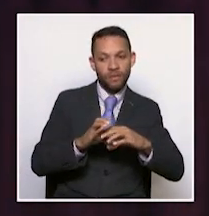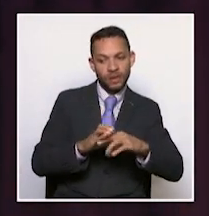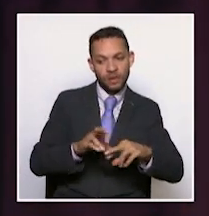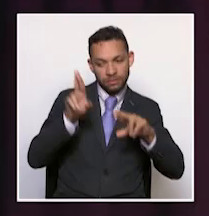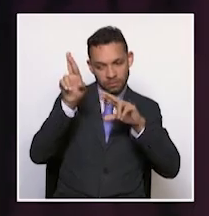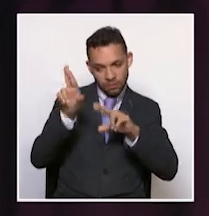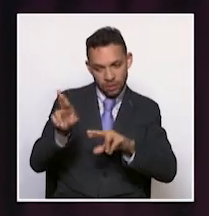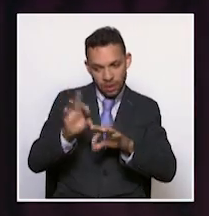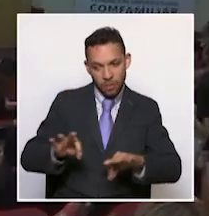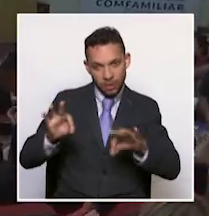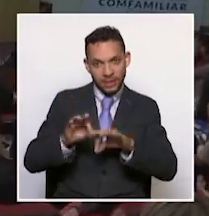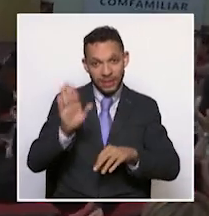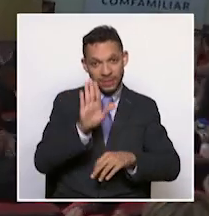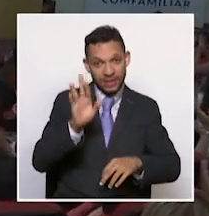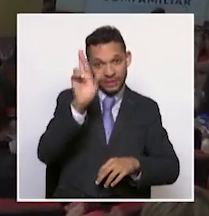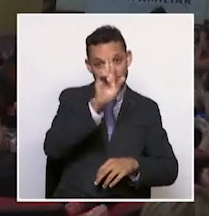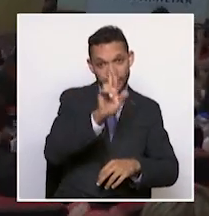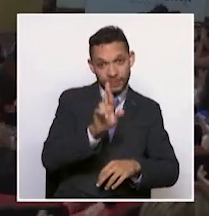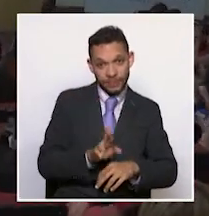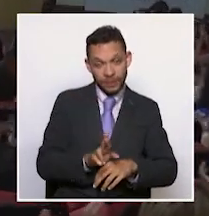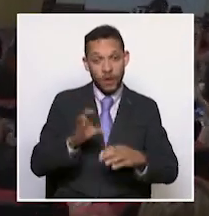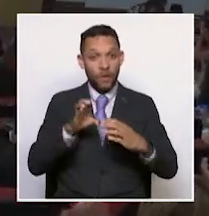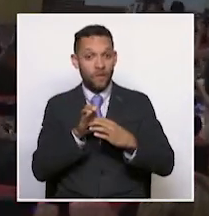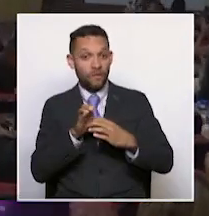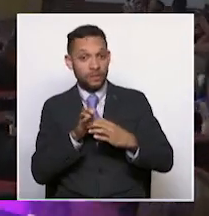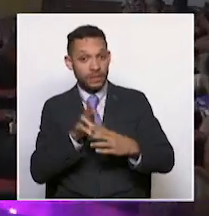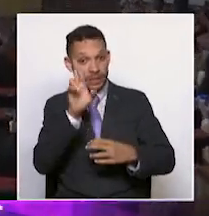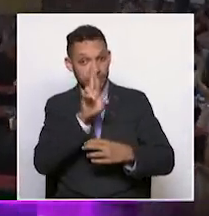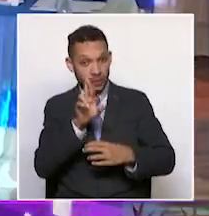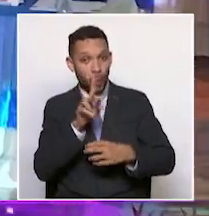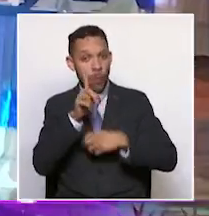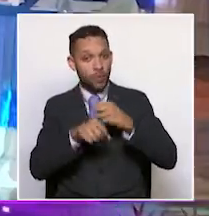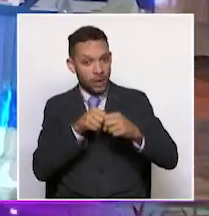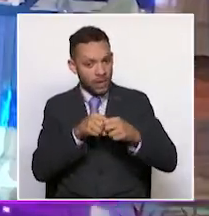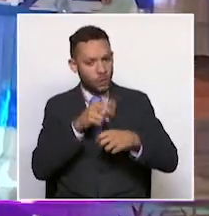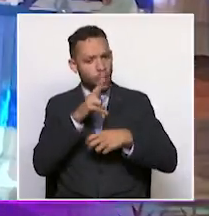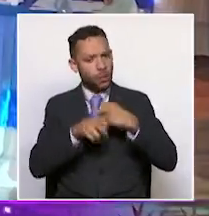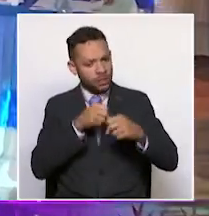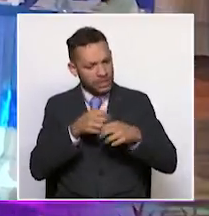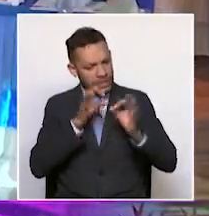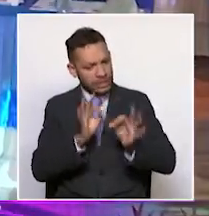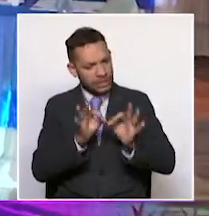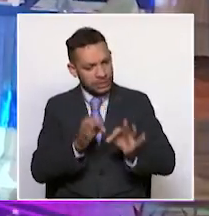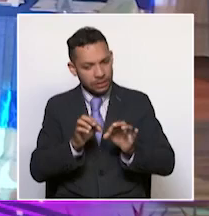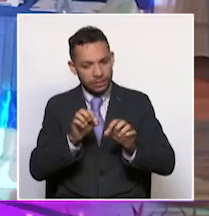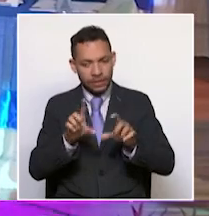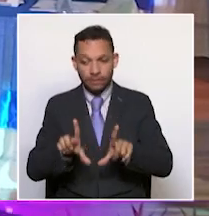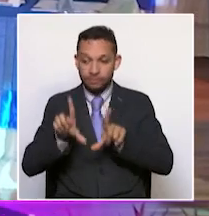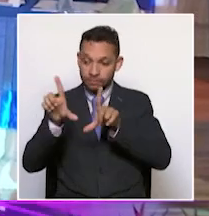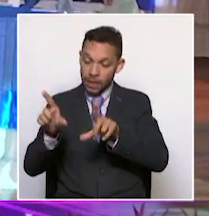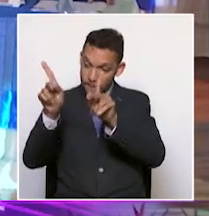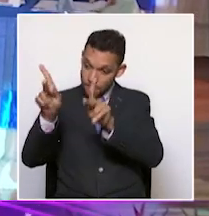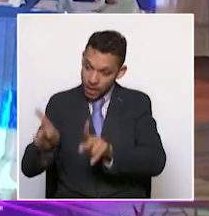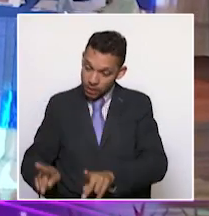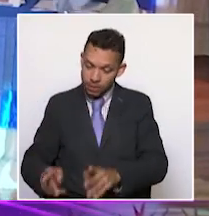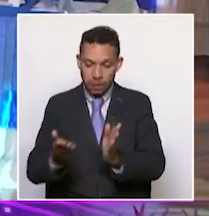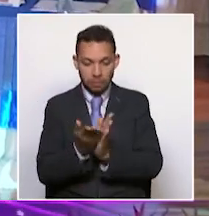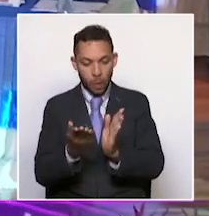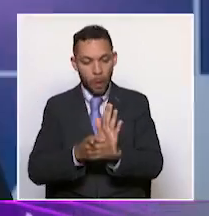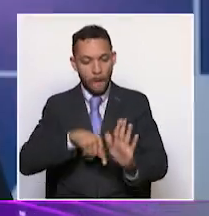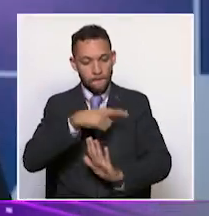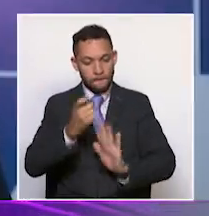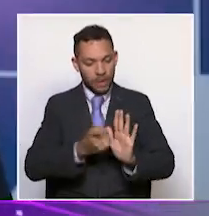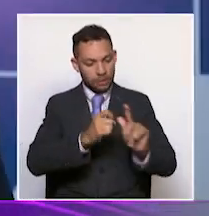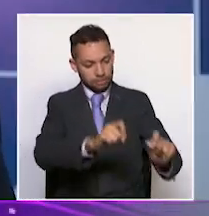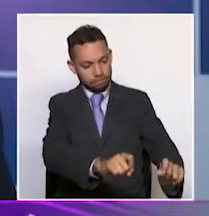el departamento. Confamiliar Risaralda cada año resalta y reconoce a un estudiante del departamento por su formación integral.